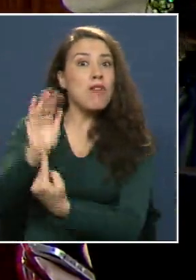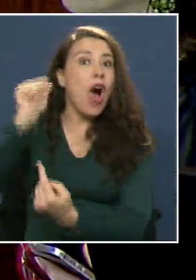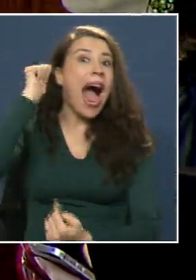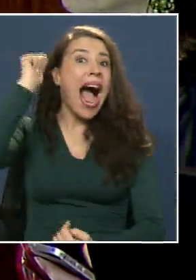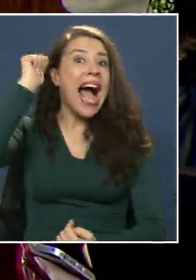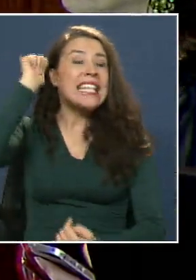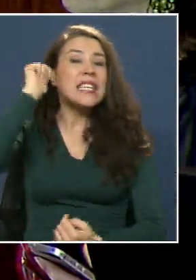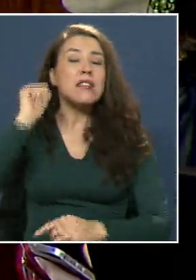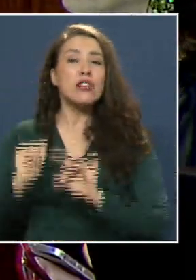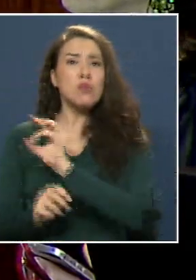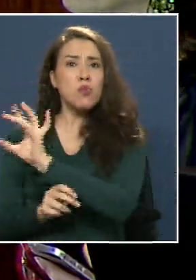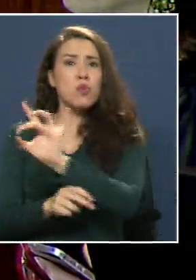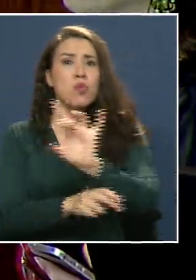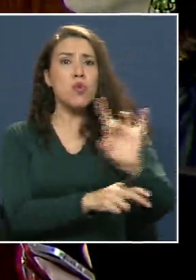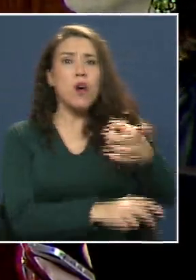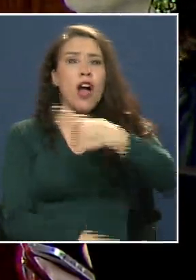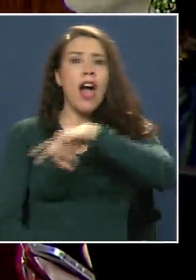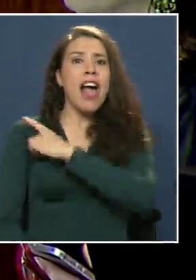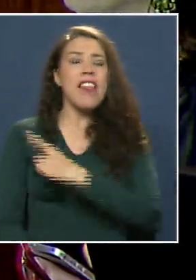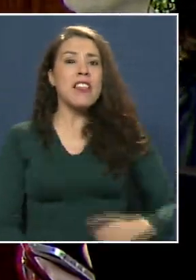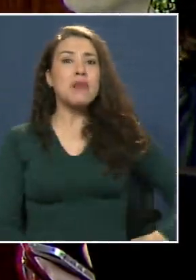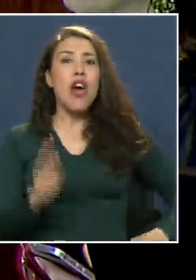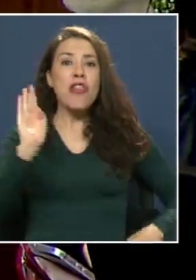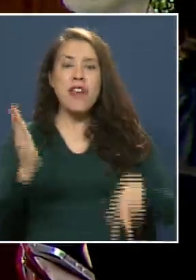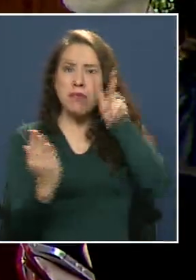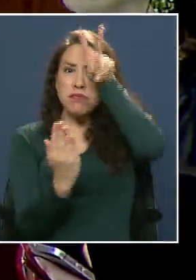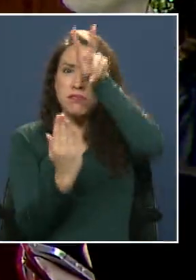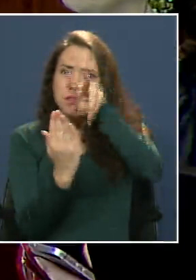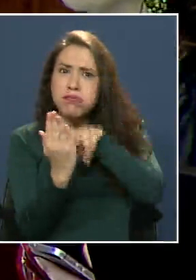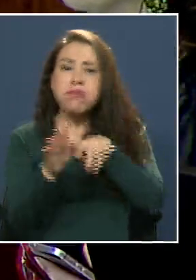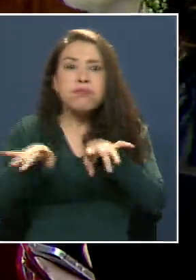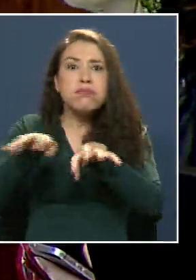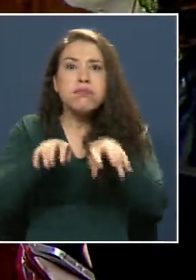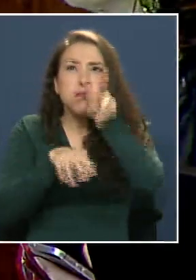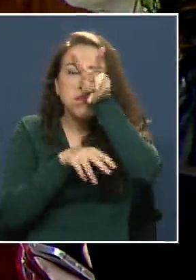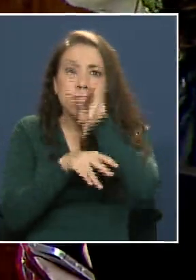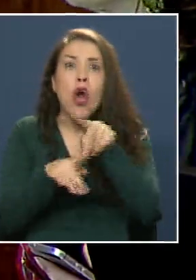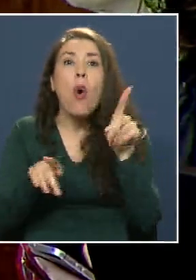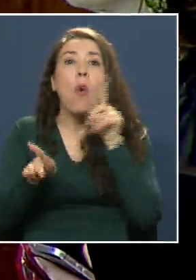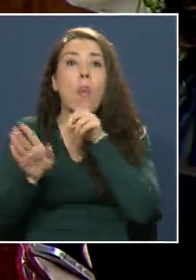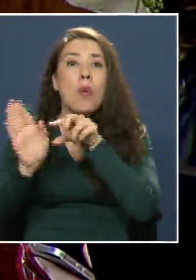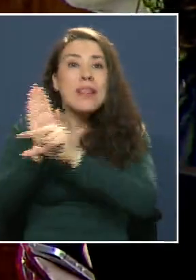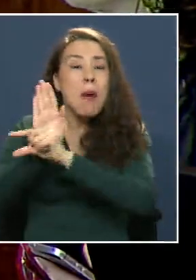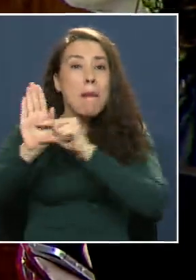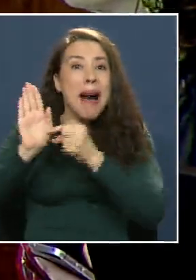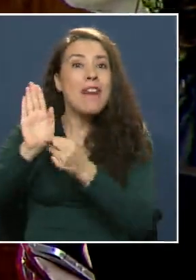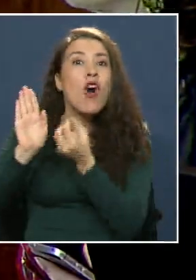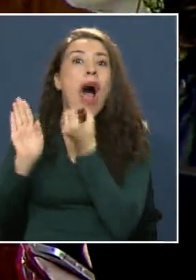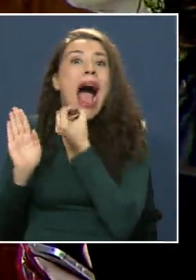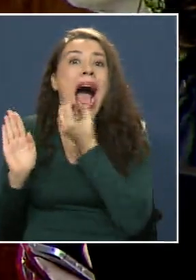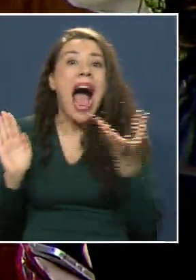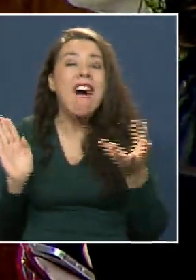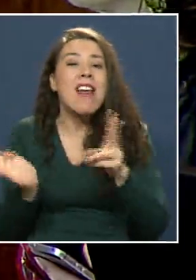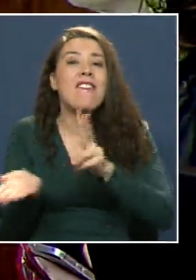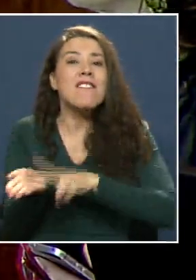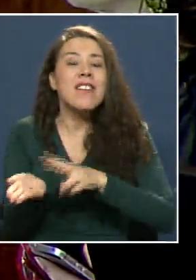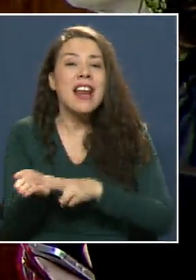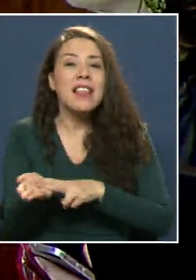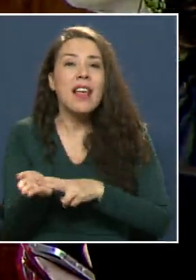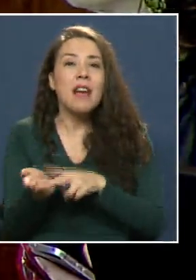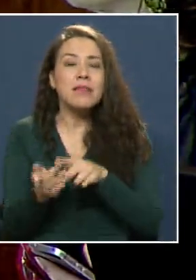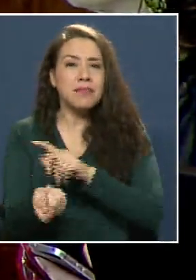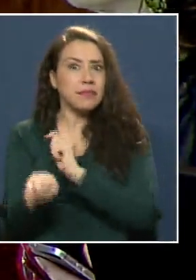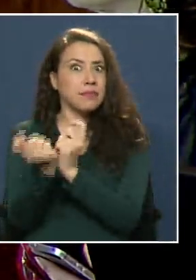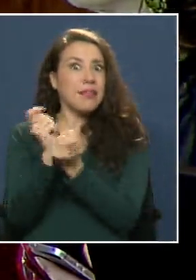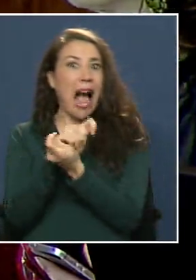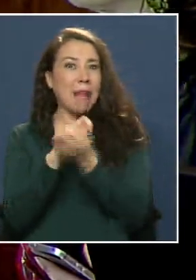que nos distribuyó y que todos los señores diputados tienen que tenerlo en su escritorio. En el último párrafo nos dicen la verdad. Antes distorsionan